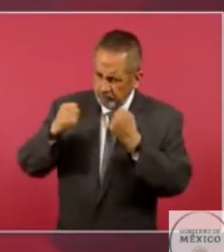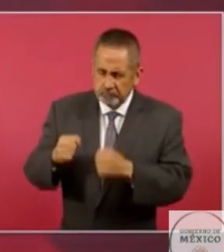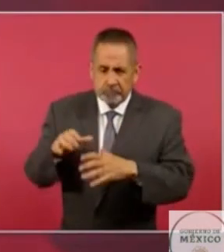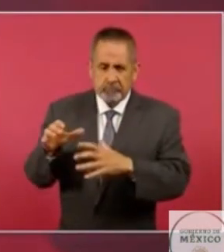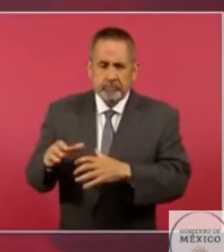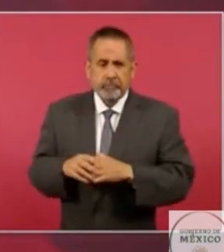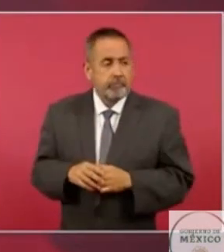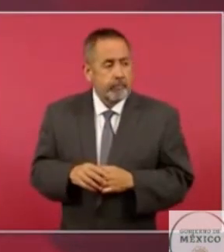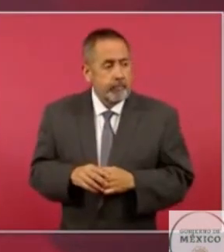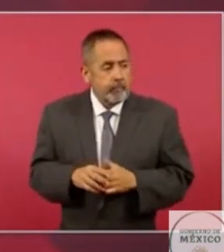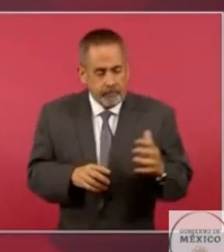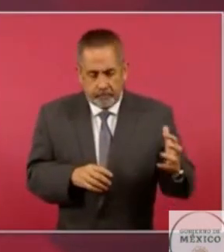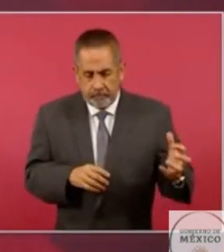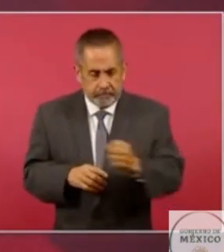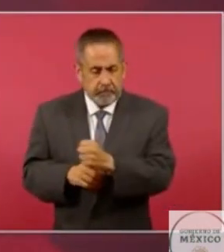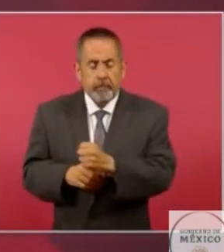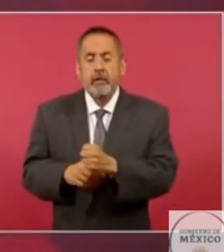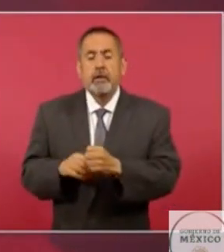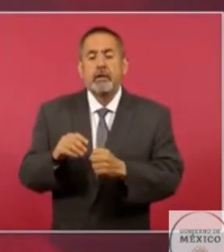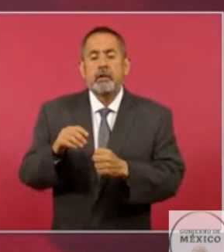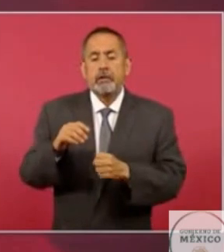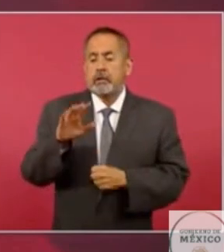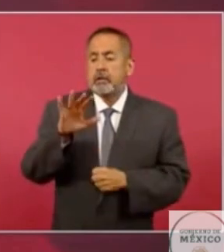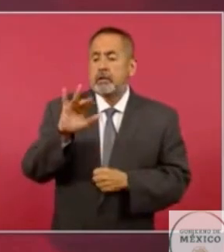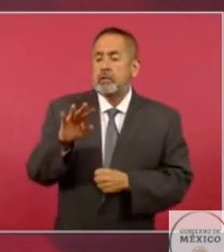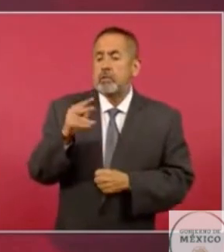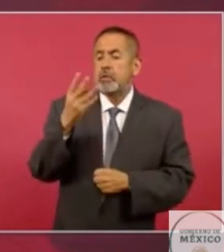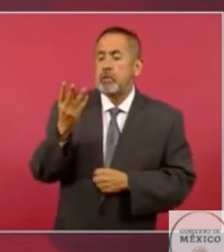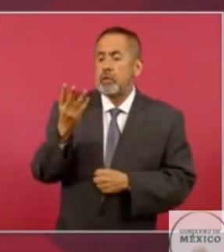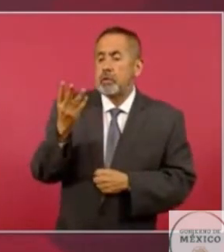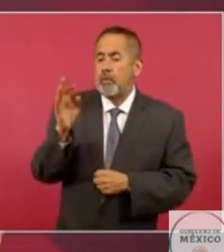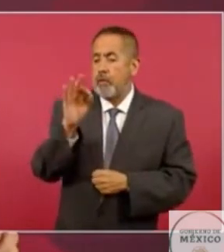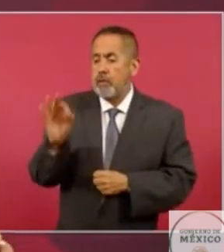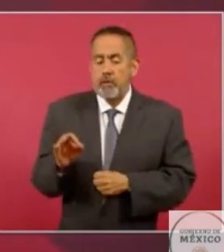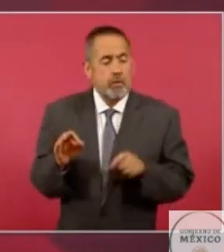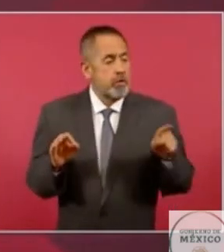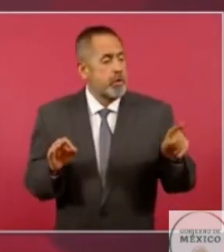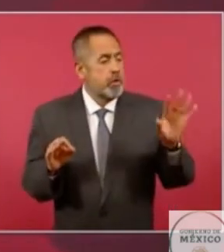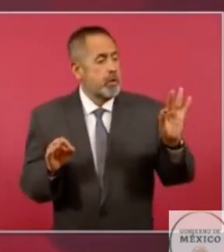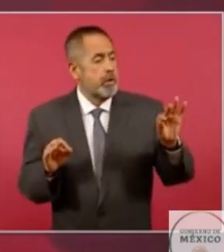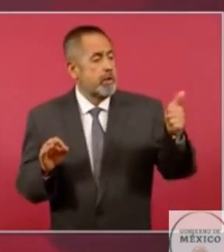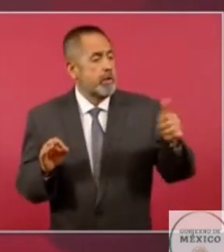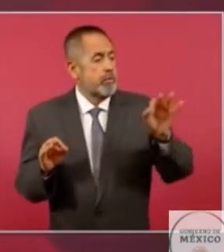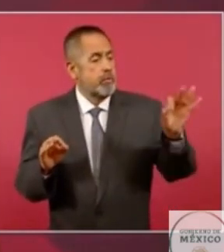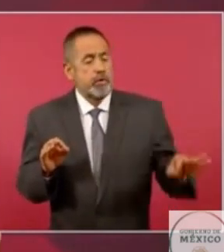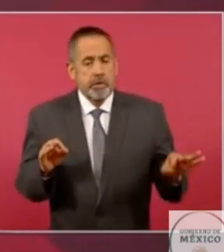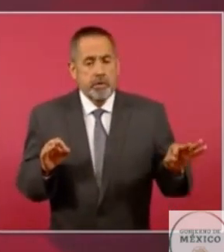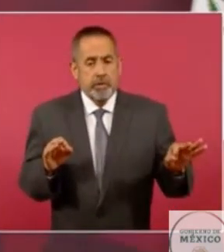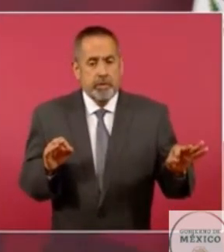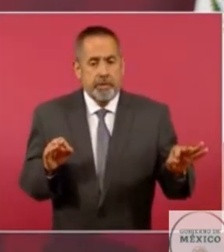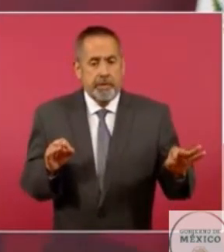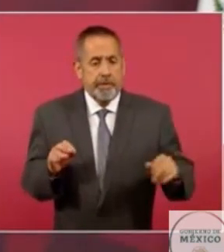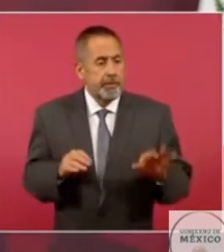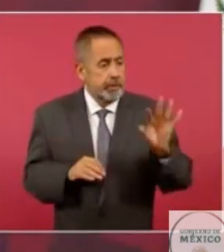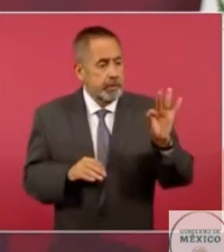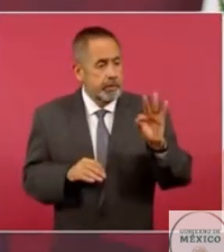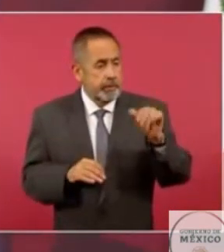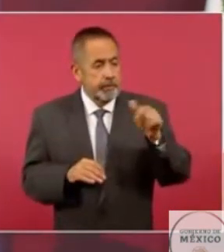se va a quedar con 54 y ustedes se van a quedar con 46 del mercado. El